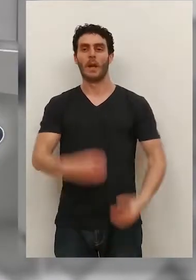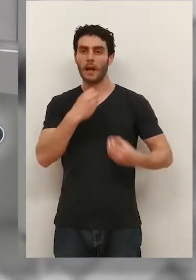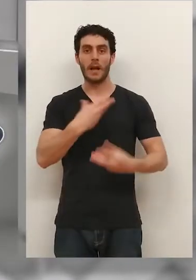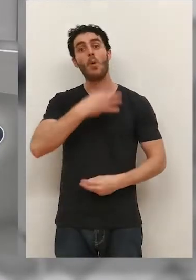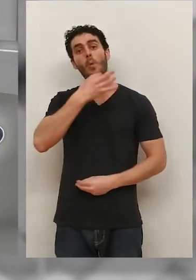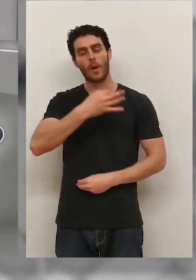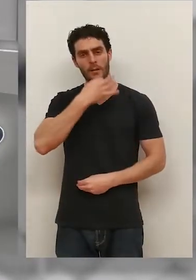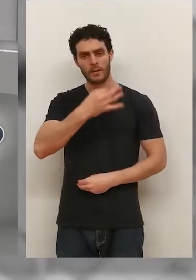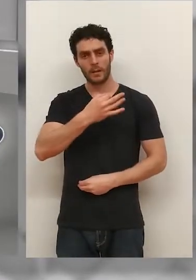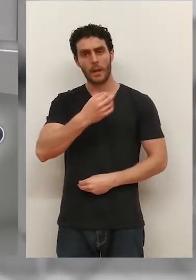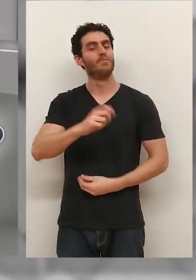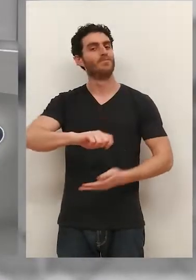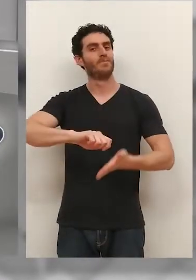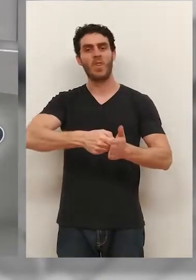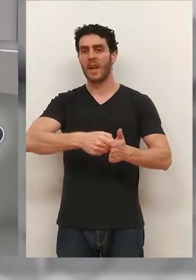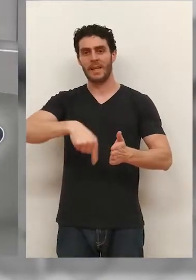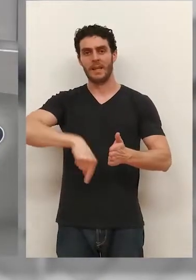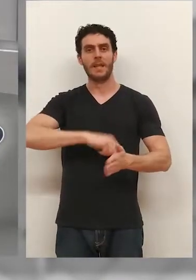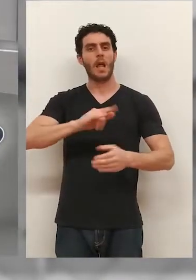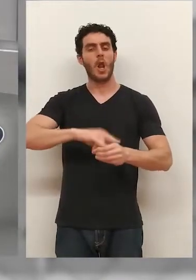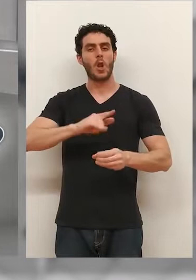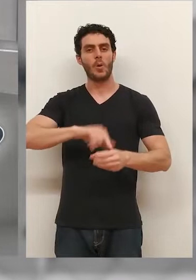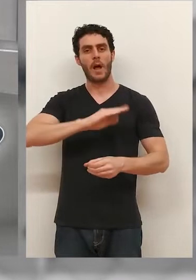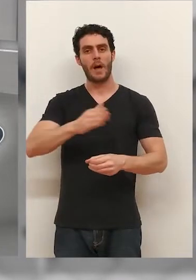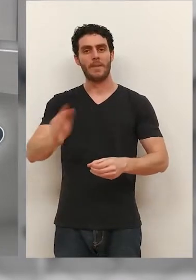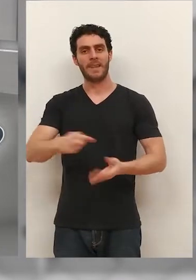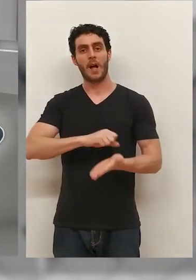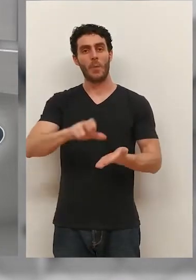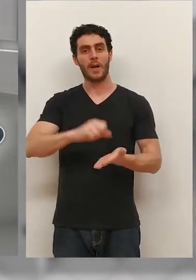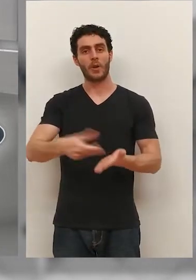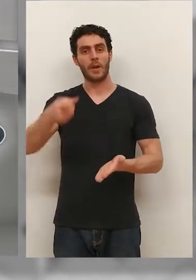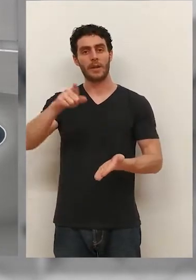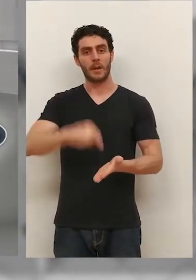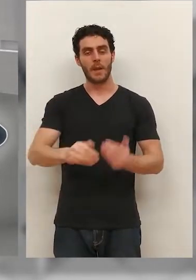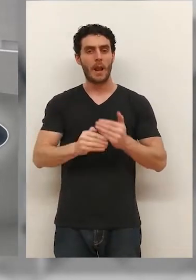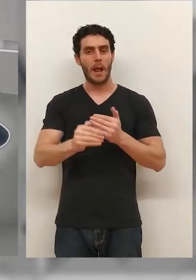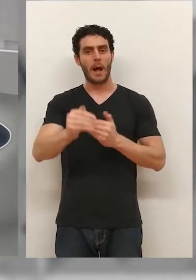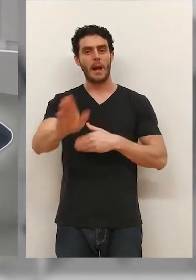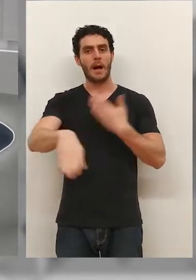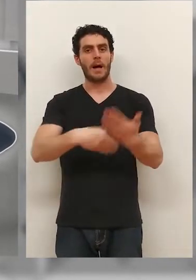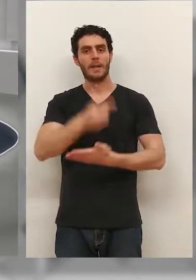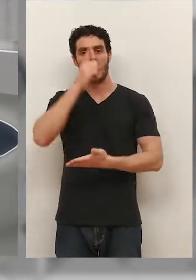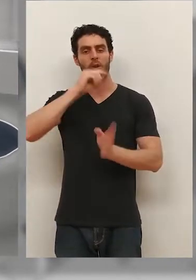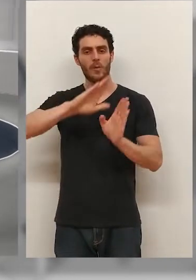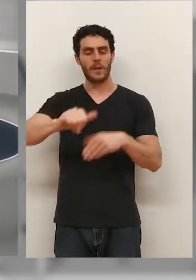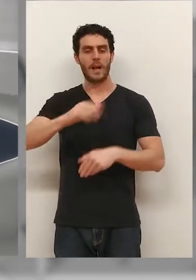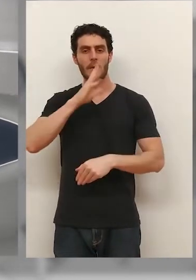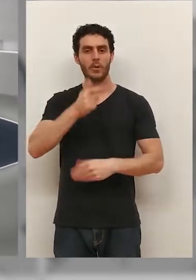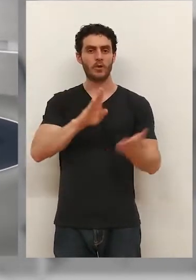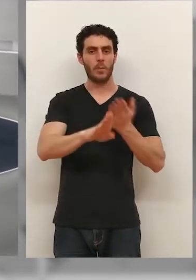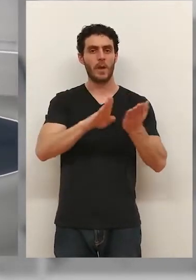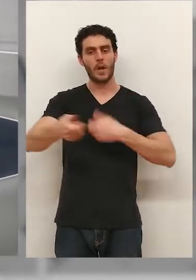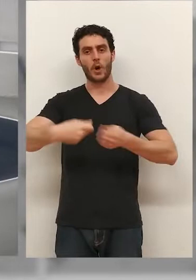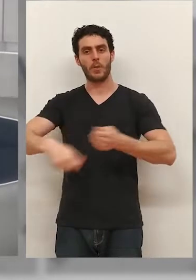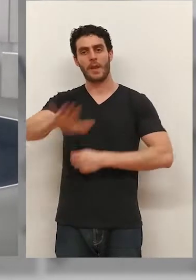¿Qué tal, señoras y señores? Muy buenas tardes. Un cierre este lunes que también afecta a los peatones y que se prolongará hasta final de año. De ahí que vecinos